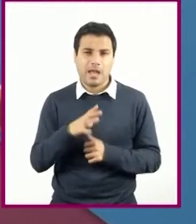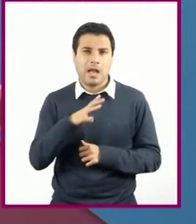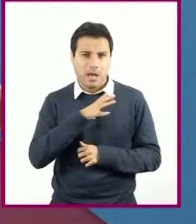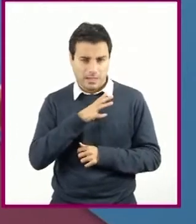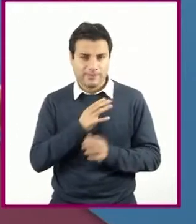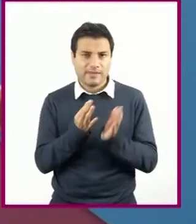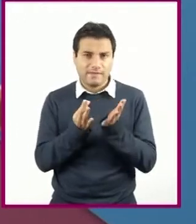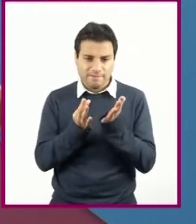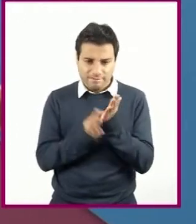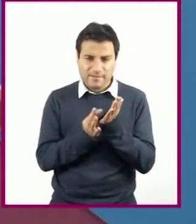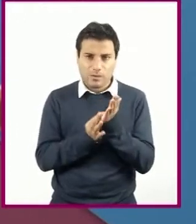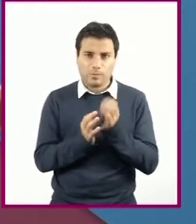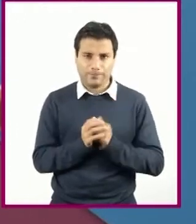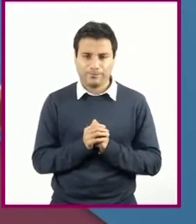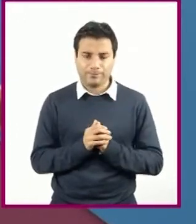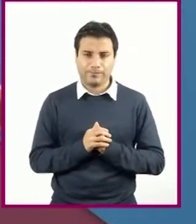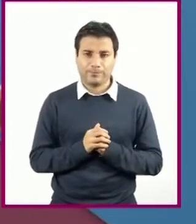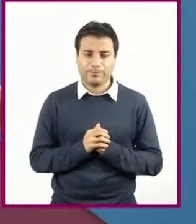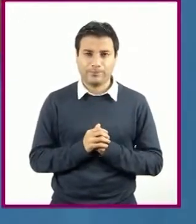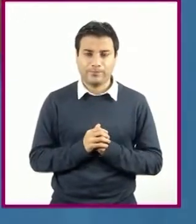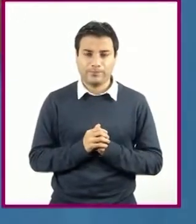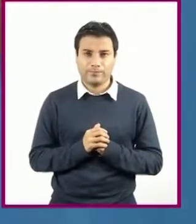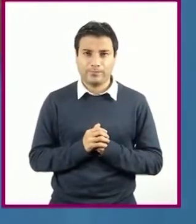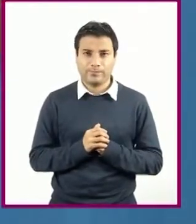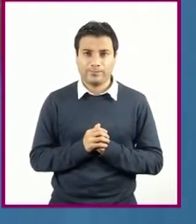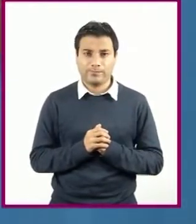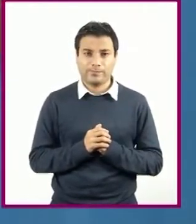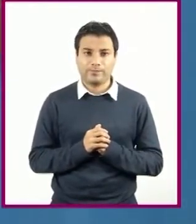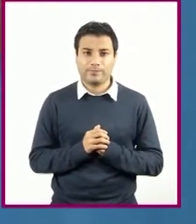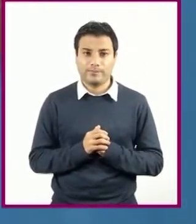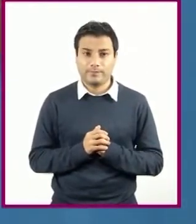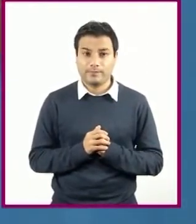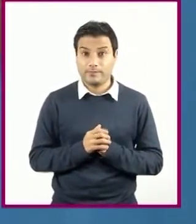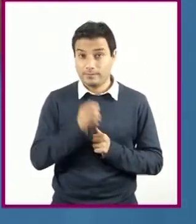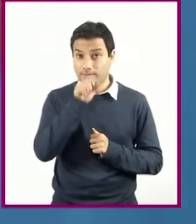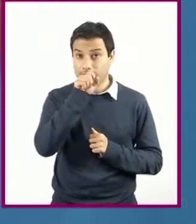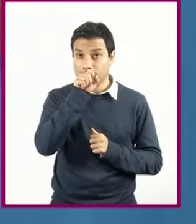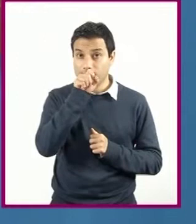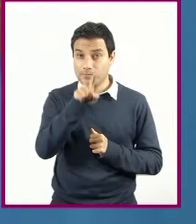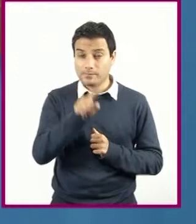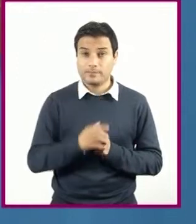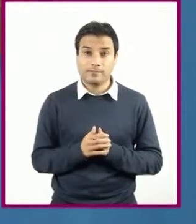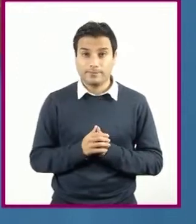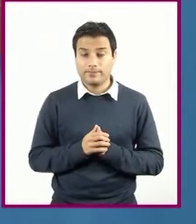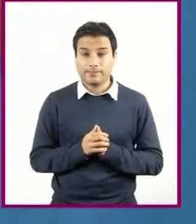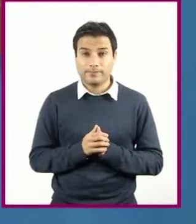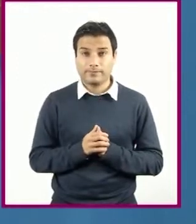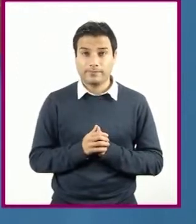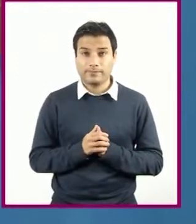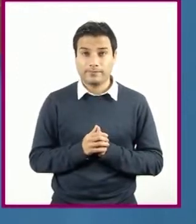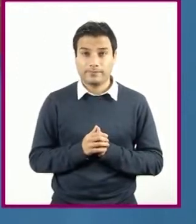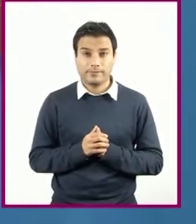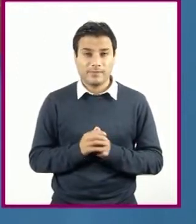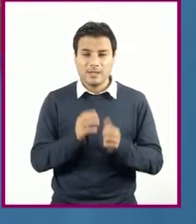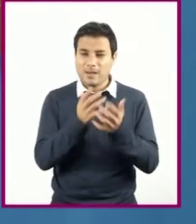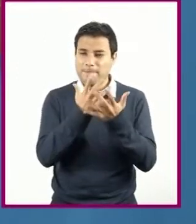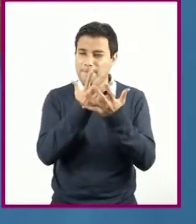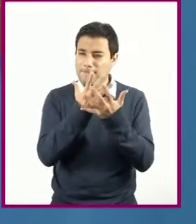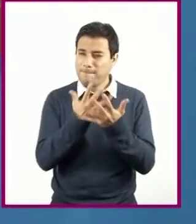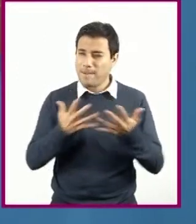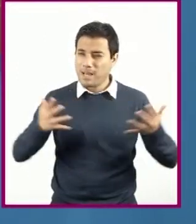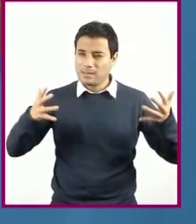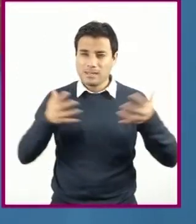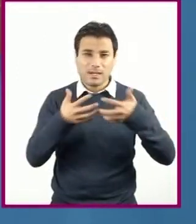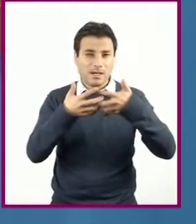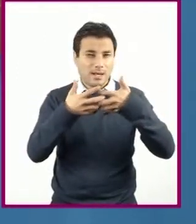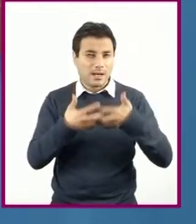hierro en su gran mayoría. Pero, sin duda alguna, las mayores y más potentes máquinas